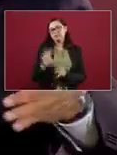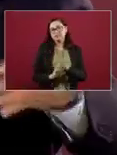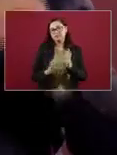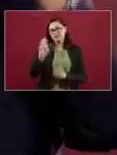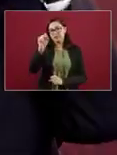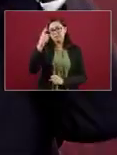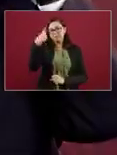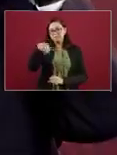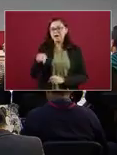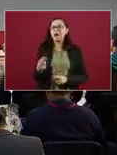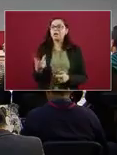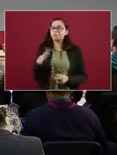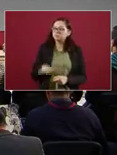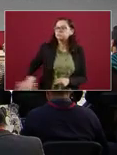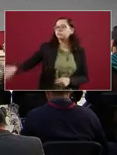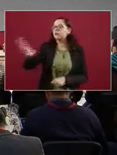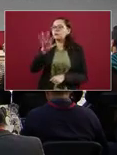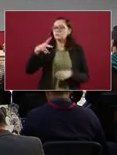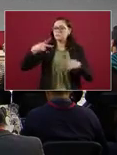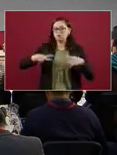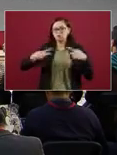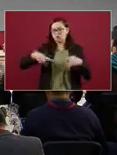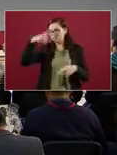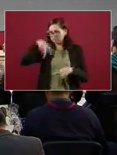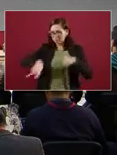los mexicanos si quieren